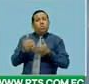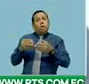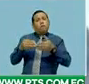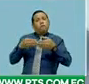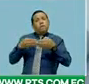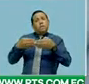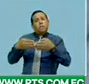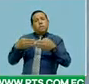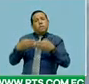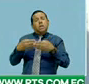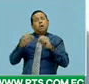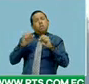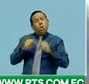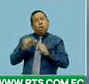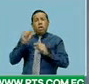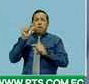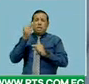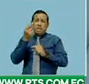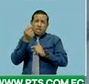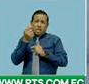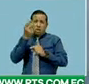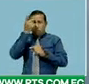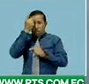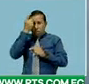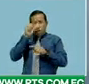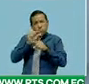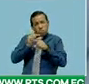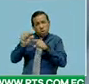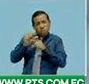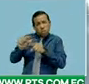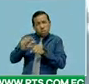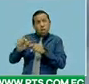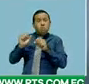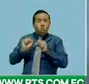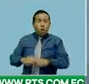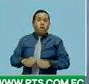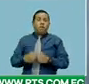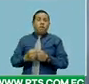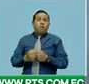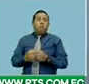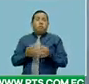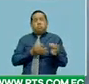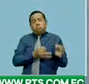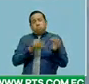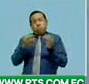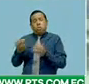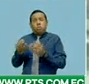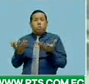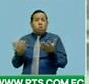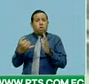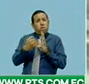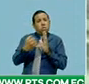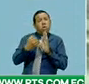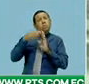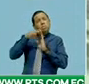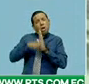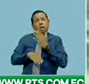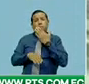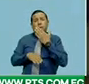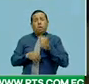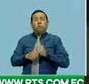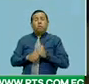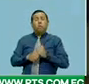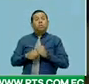El tema de crédito y diferimiento, ¿ya? Que de ahí tendría que venir también una tasa de interés diferencial. Según datos de las